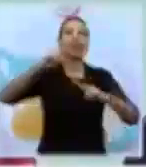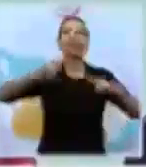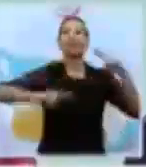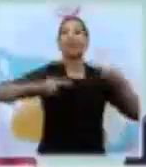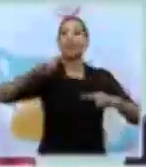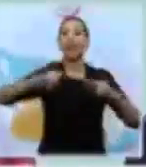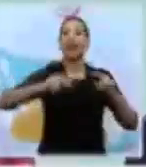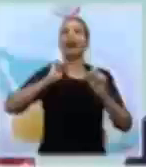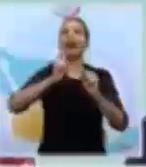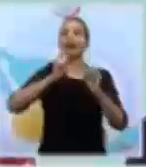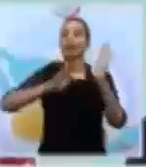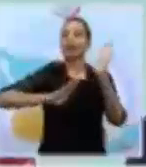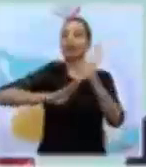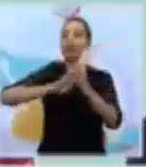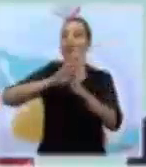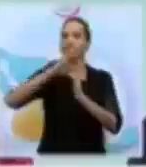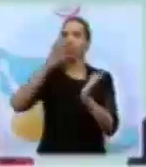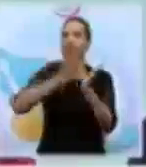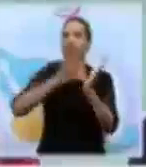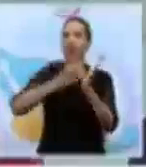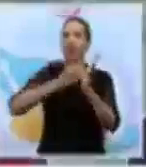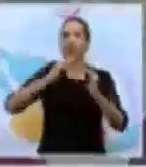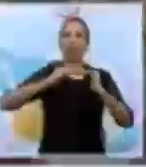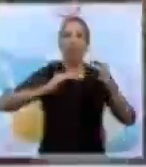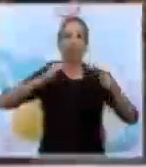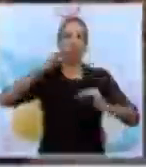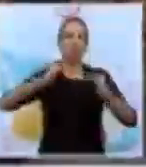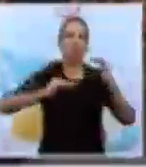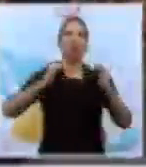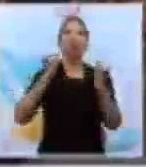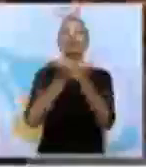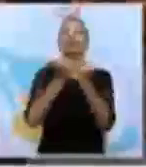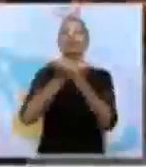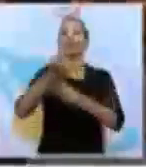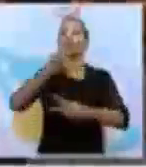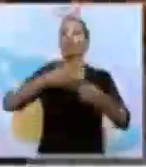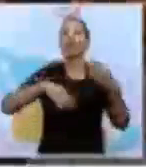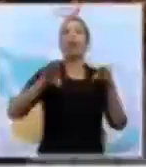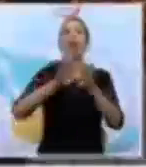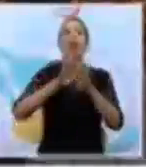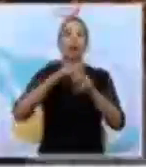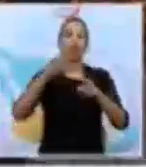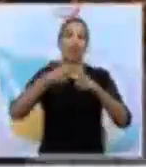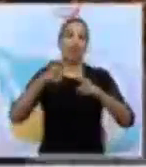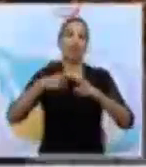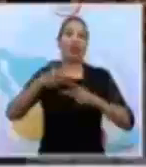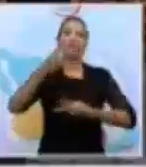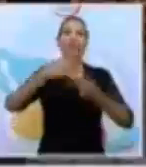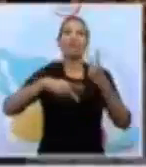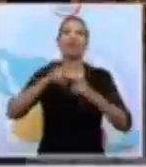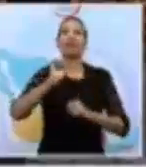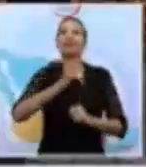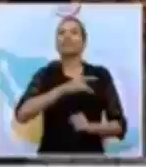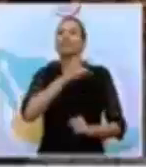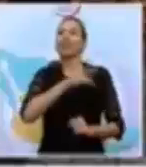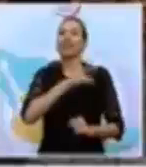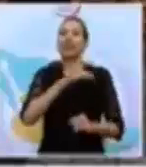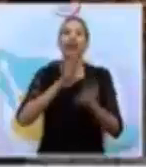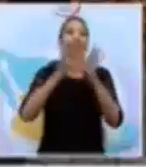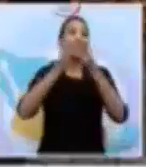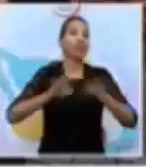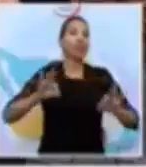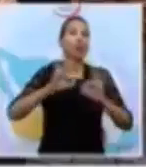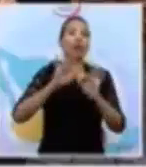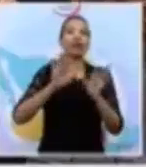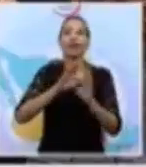desarrollo económico basado en crecimiento económico. Y el PNUD decidió que era importante